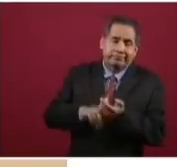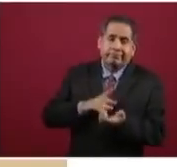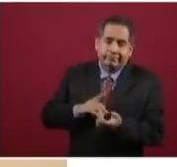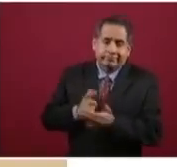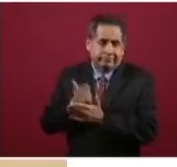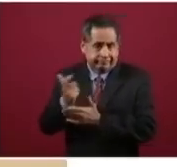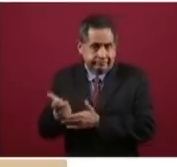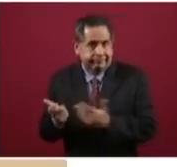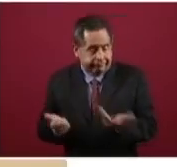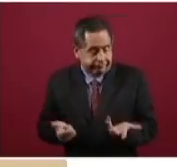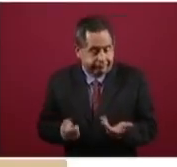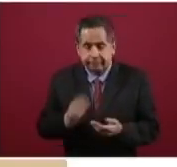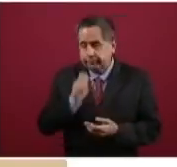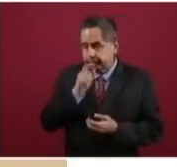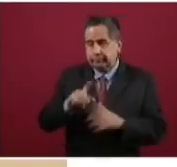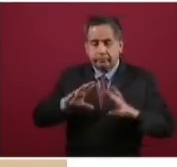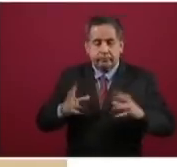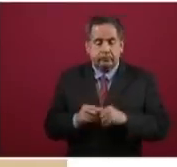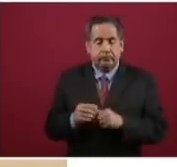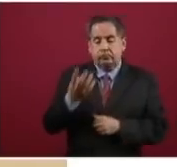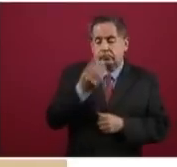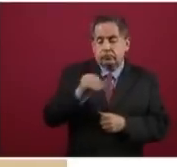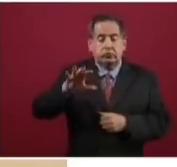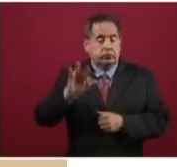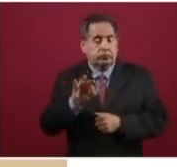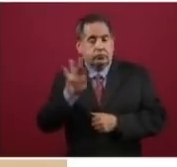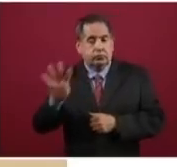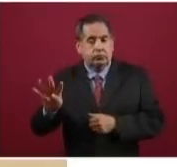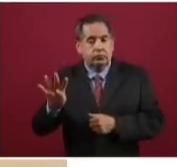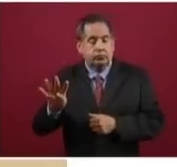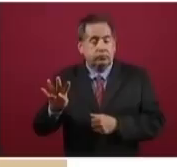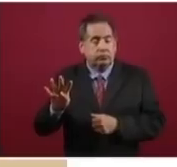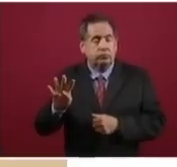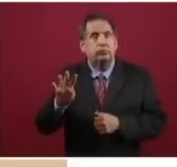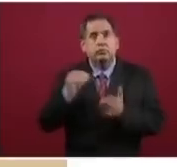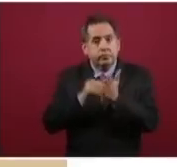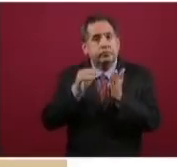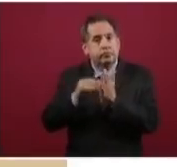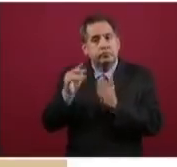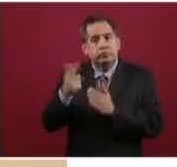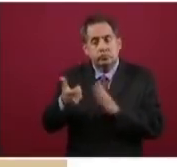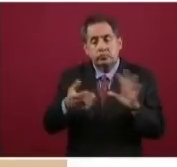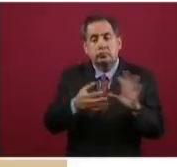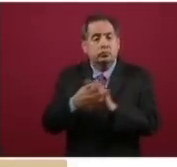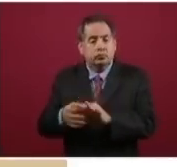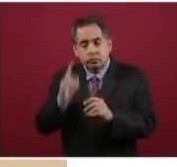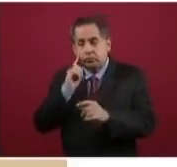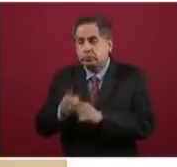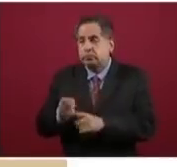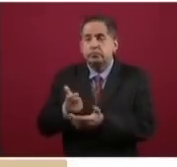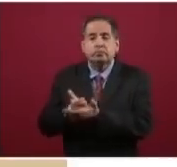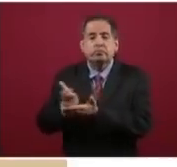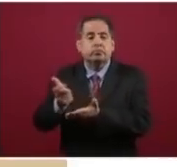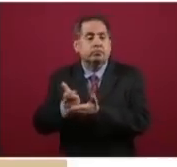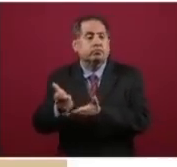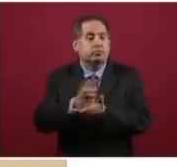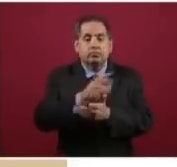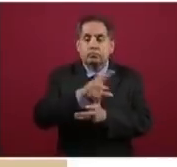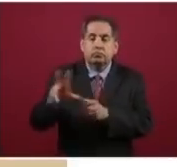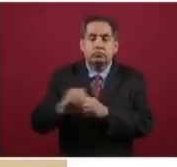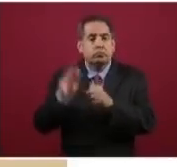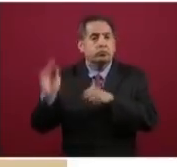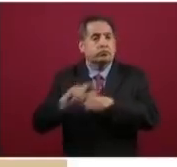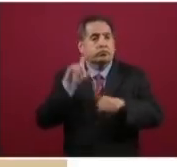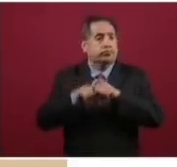además hay alrededor de novecientos cuarenta y cuatro mil millones de pesos asociados a las participaciones federales todos